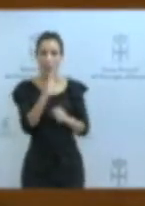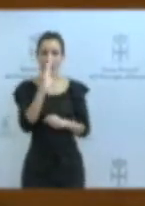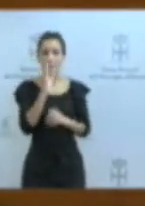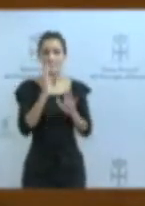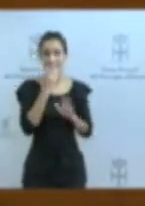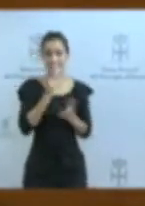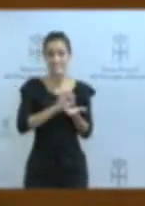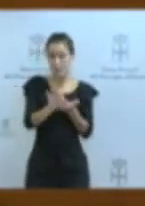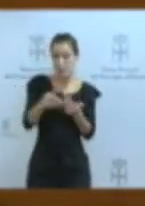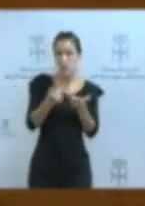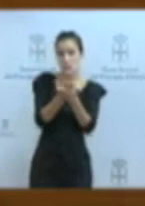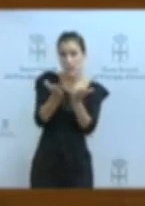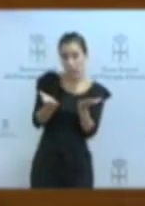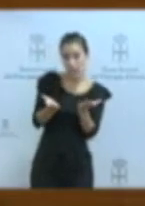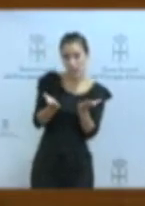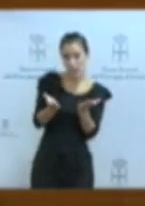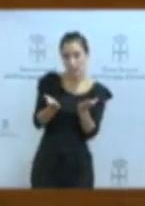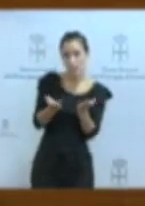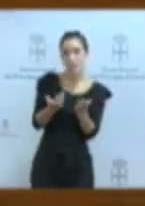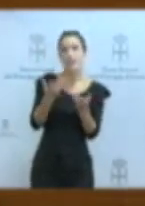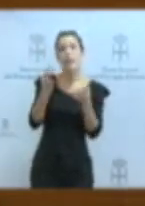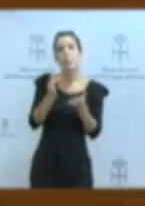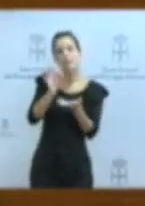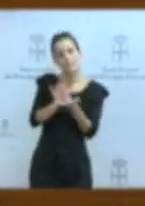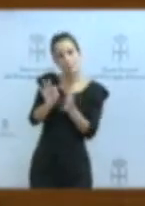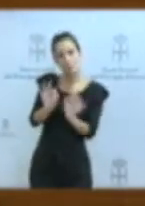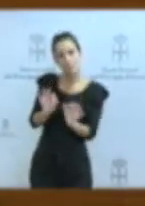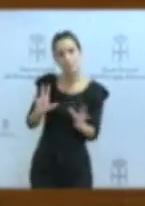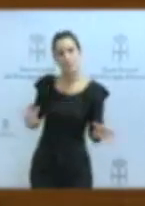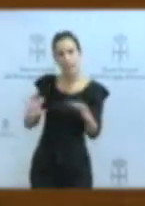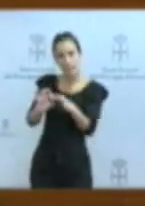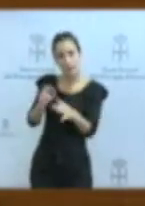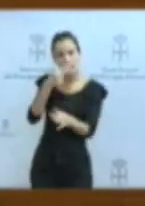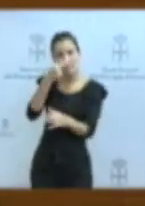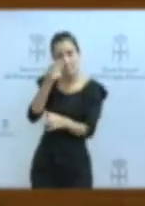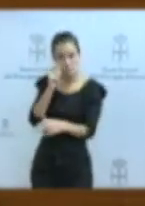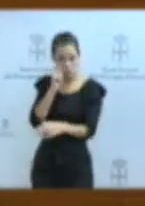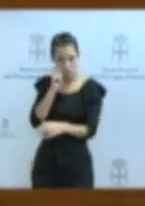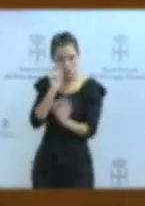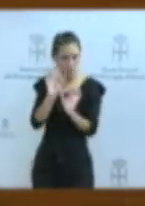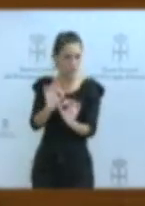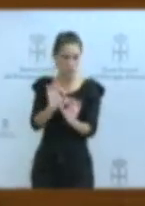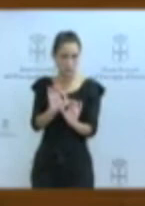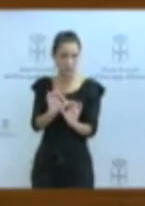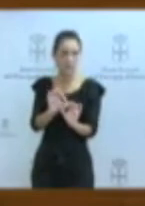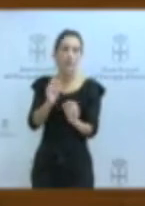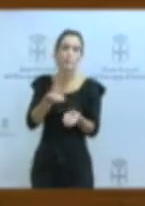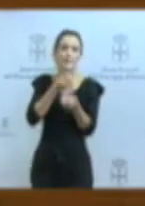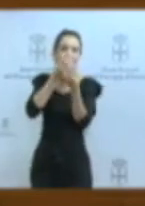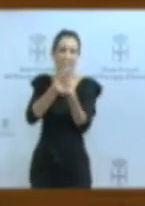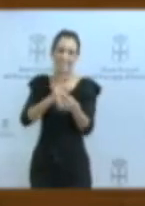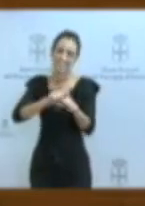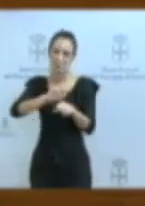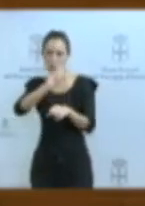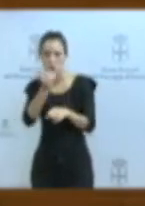vinculadas con el interés turístico. Eso es ni más ni menos. Otro tipo de mensajes pues, pueden convertirse en ciertamente peligrosos y,